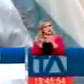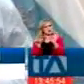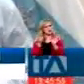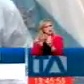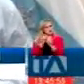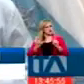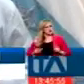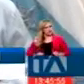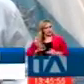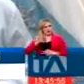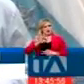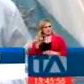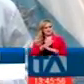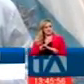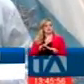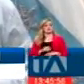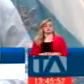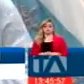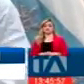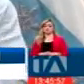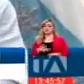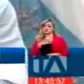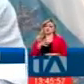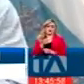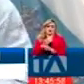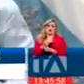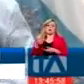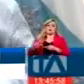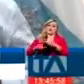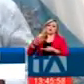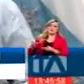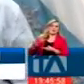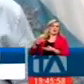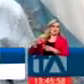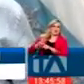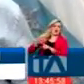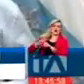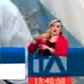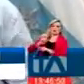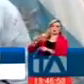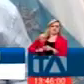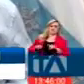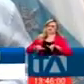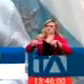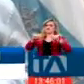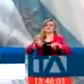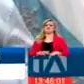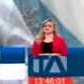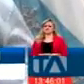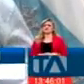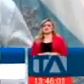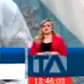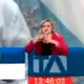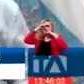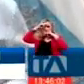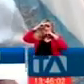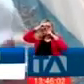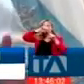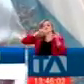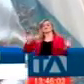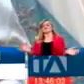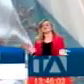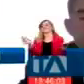las operaciones, las ventas de camarón a este mercado continuarán de manera eficiente. Es una noticia alentadora